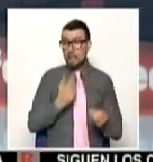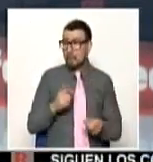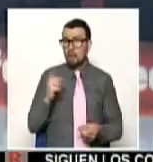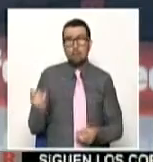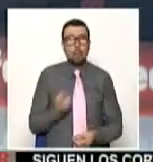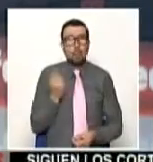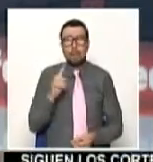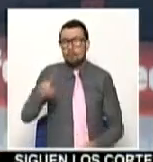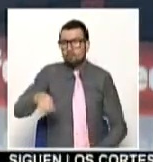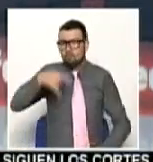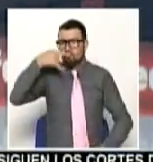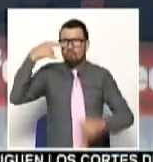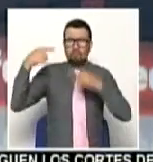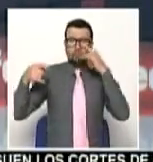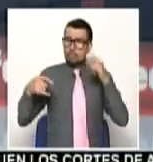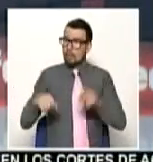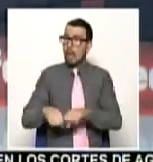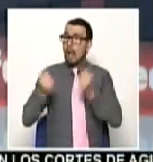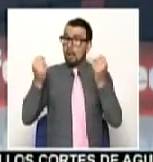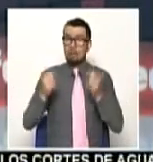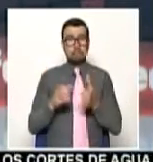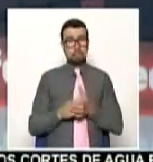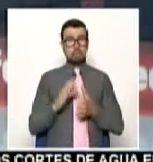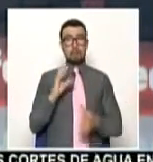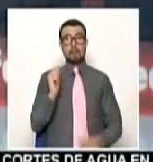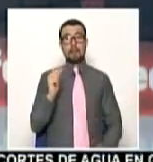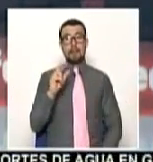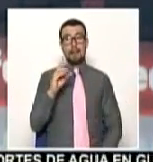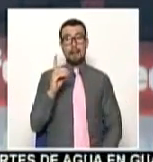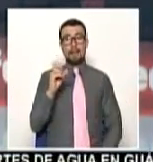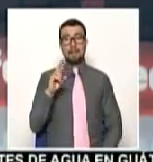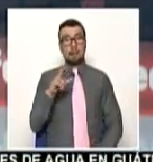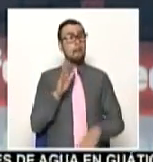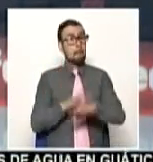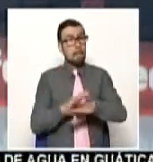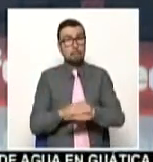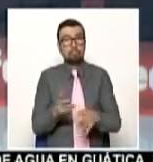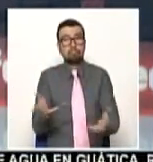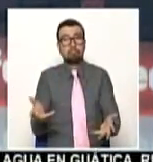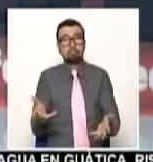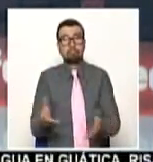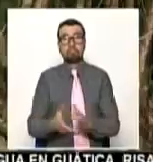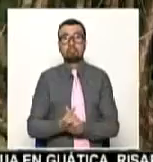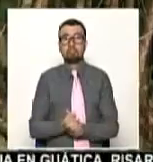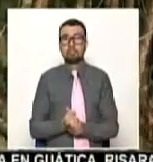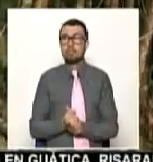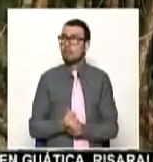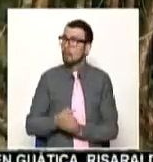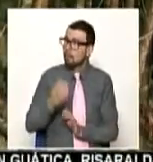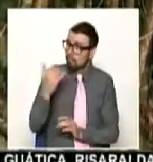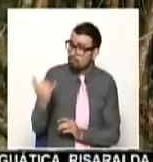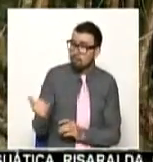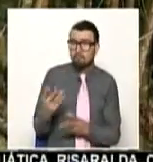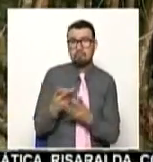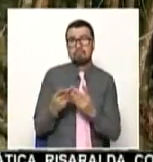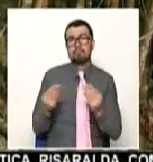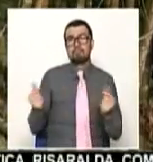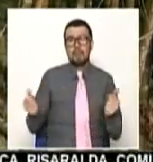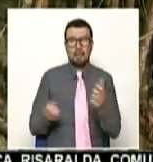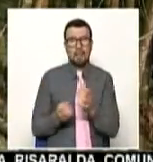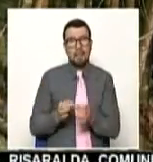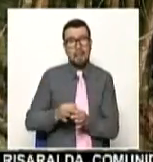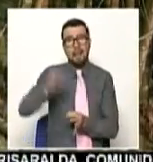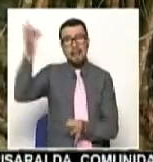que oxigena la ciudad. Ellos denuncian que la CARDEF autorizó la tala de los guaduales. Esto es lo que queda del guadual